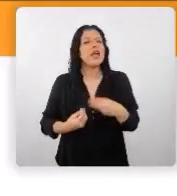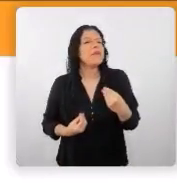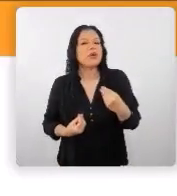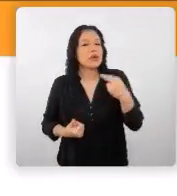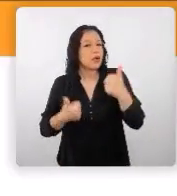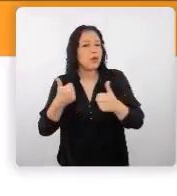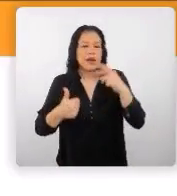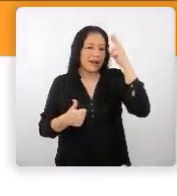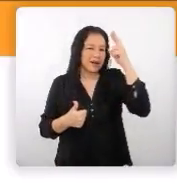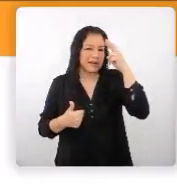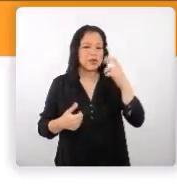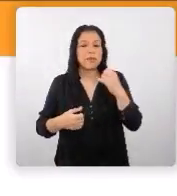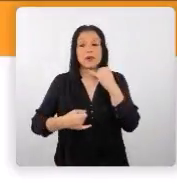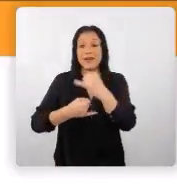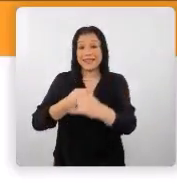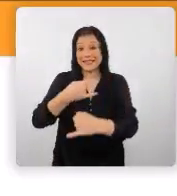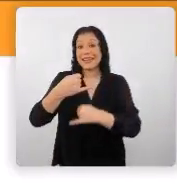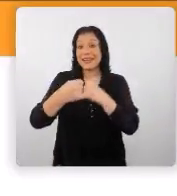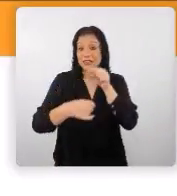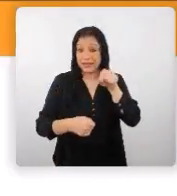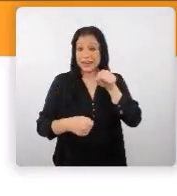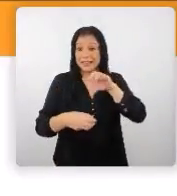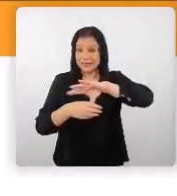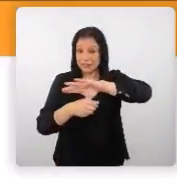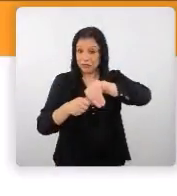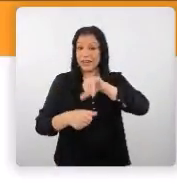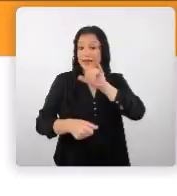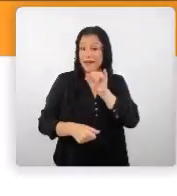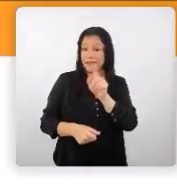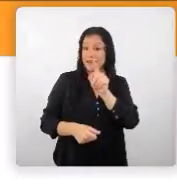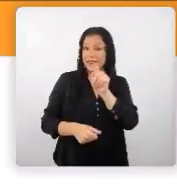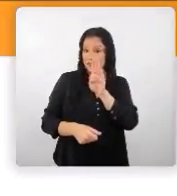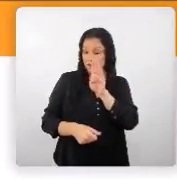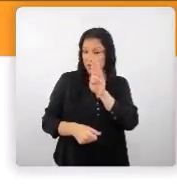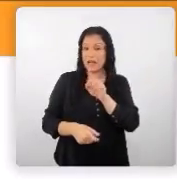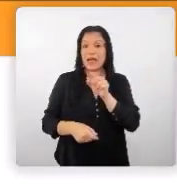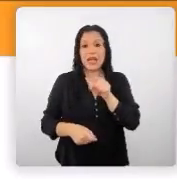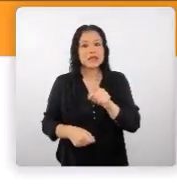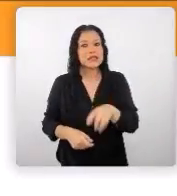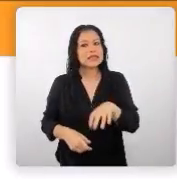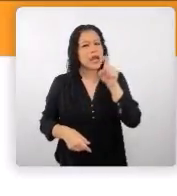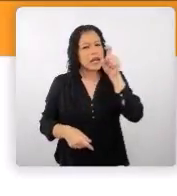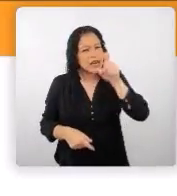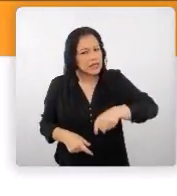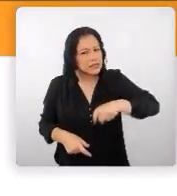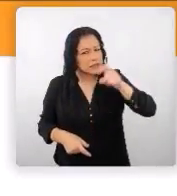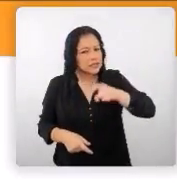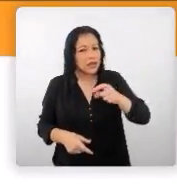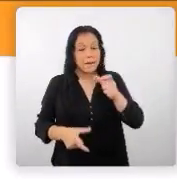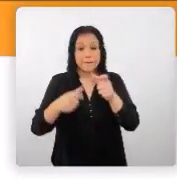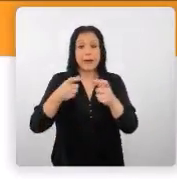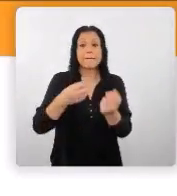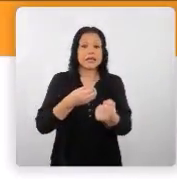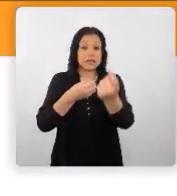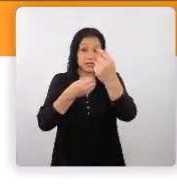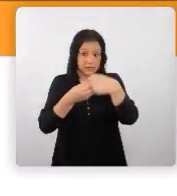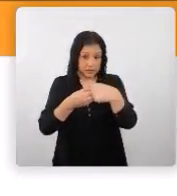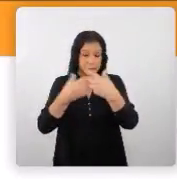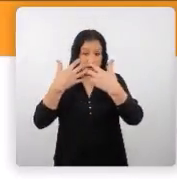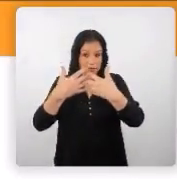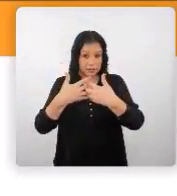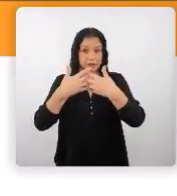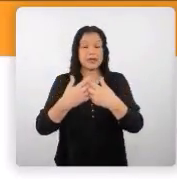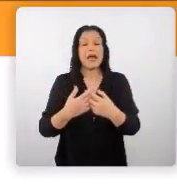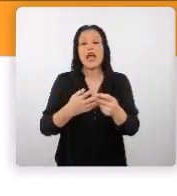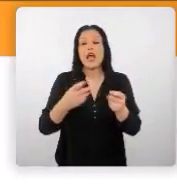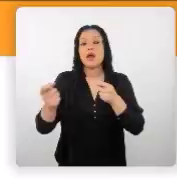lo internacional que es esta feria, es que es indispensable que quienes participen en ella